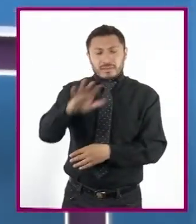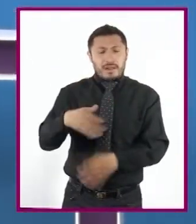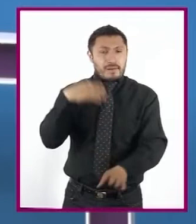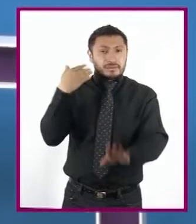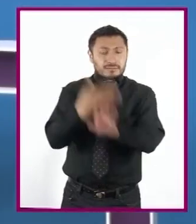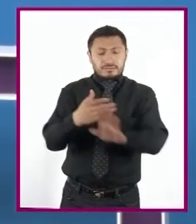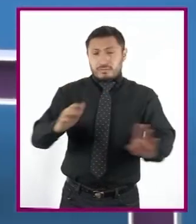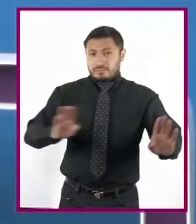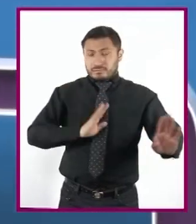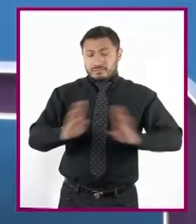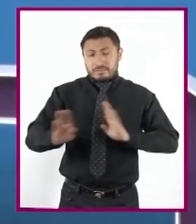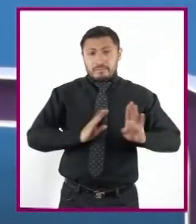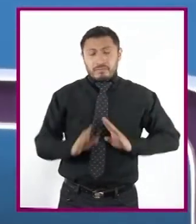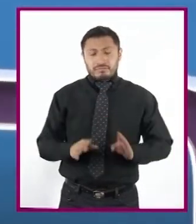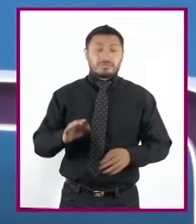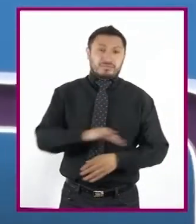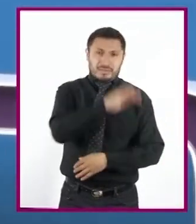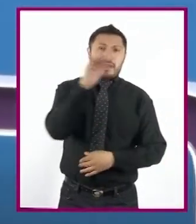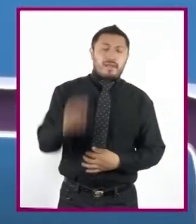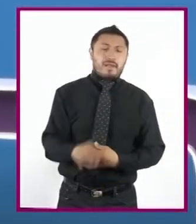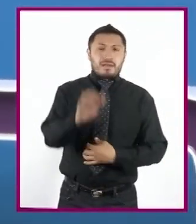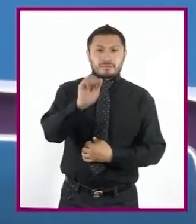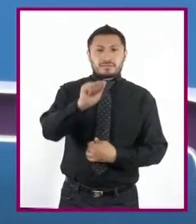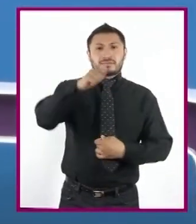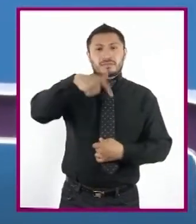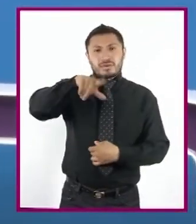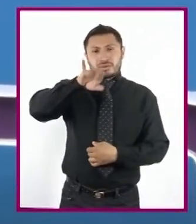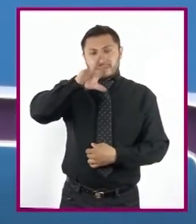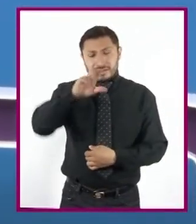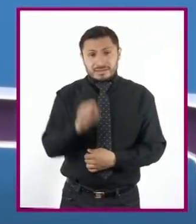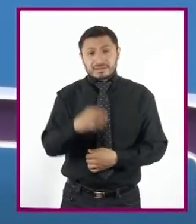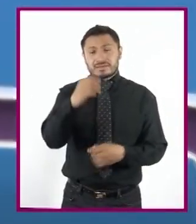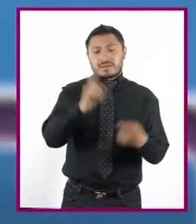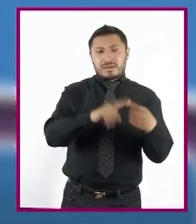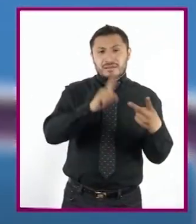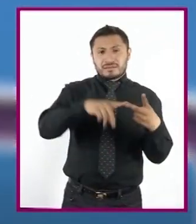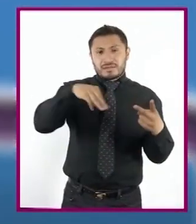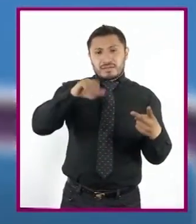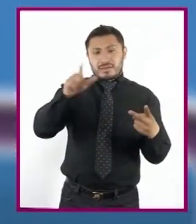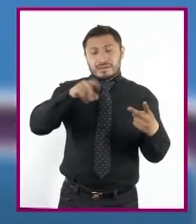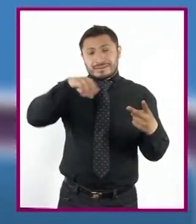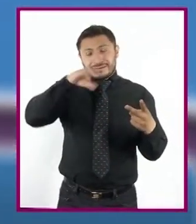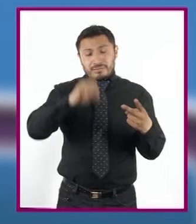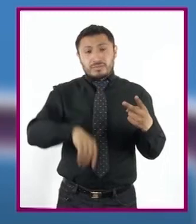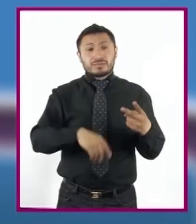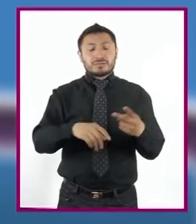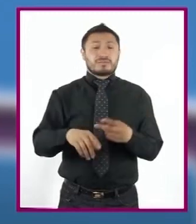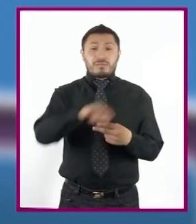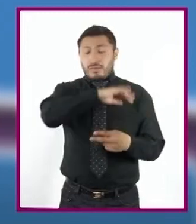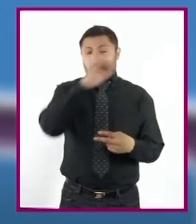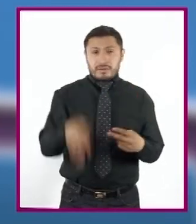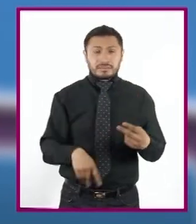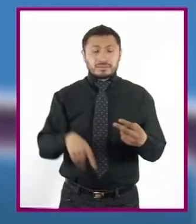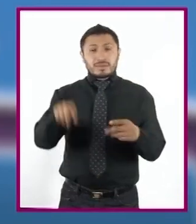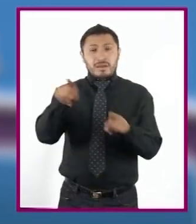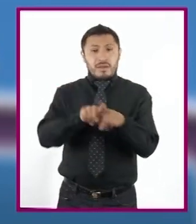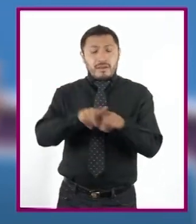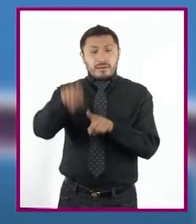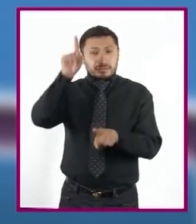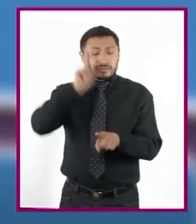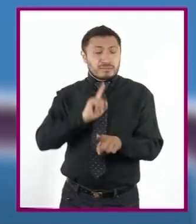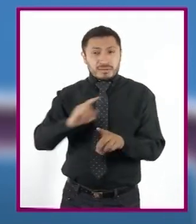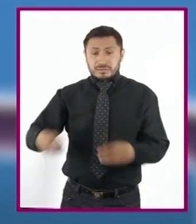ejército, evento en el que murieron Aquiles y Máximo Cerdán, mientras que su hermana Carmen fue capturada viva y